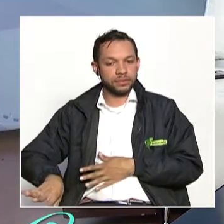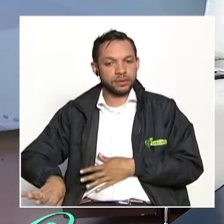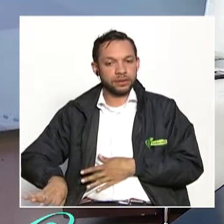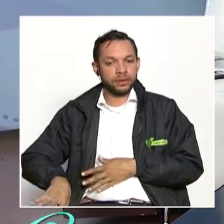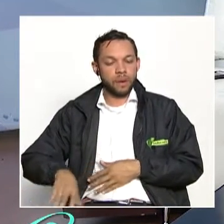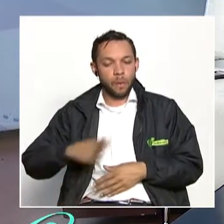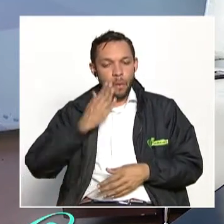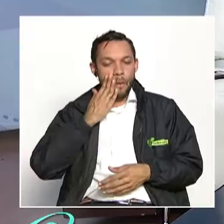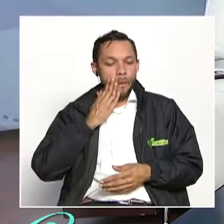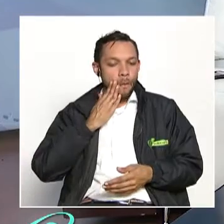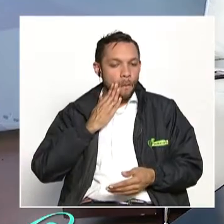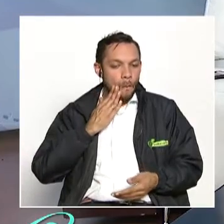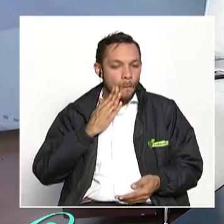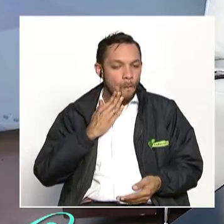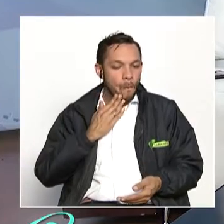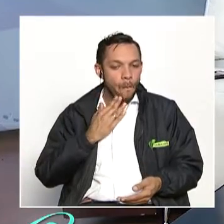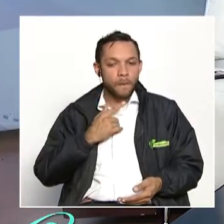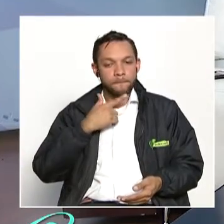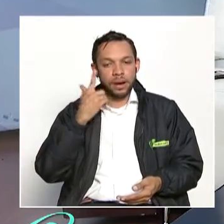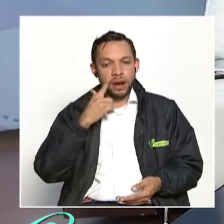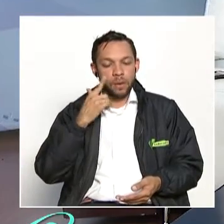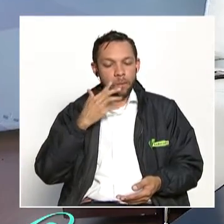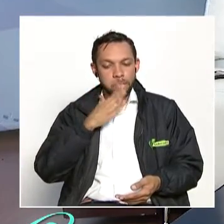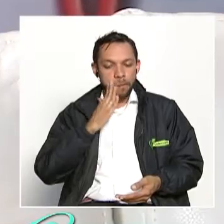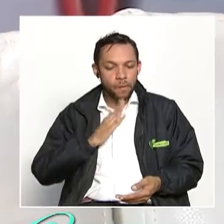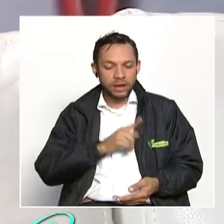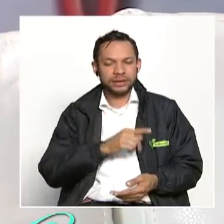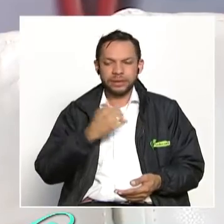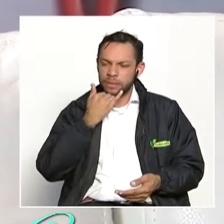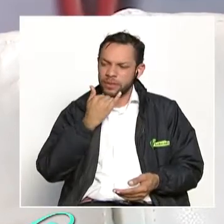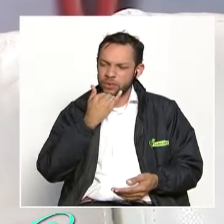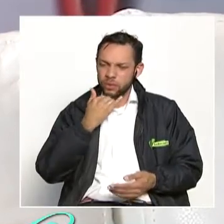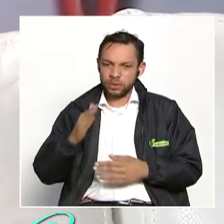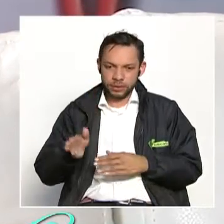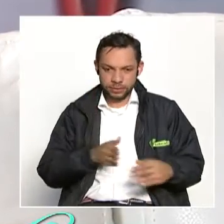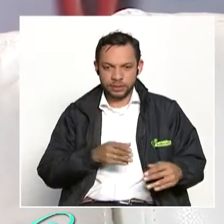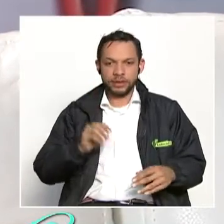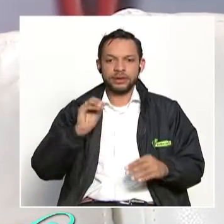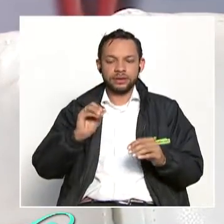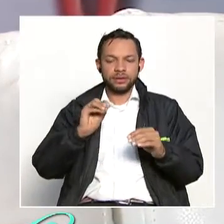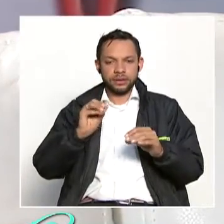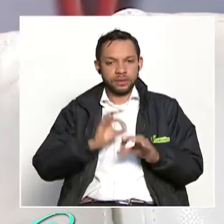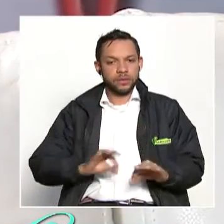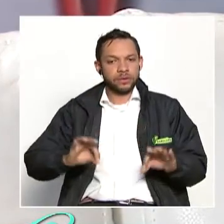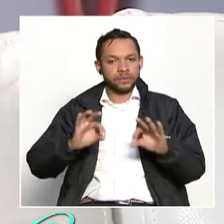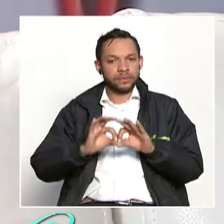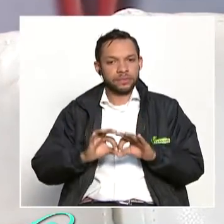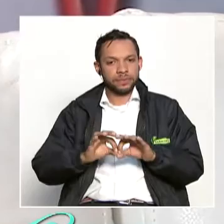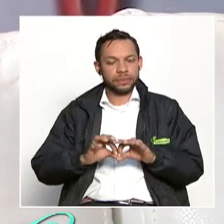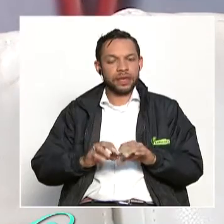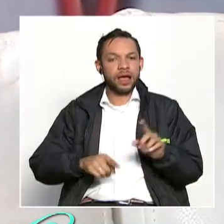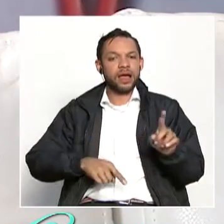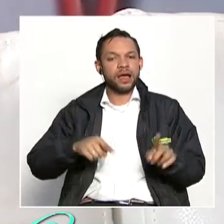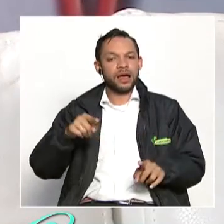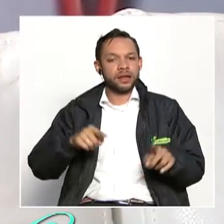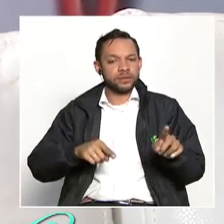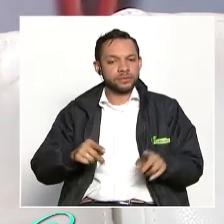cuadro de anemia? Pues hay muchas posibilidades. Una de ellas es, por ejemplo, que se produzcan ulceraciones,